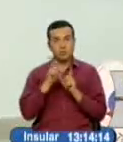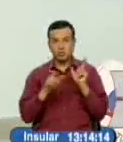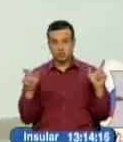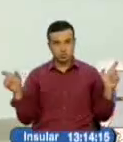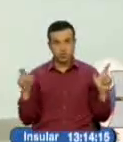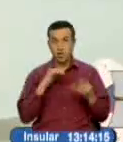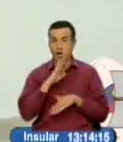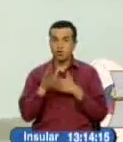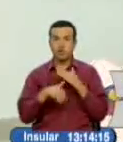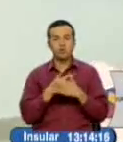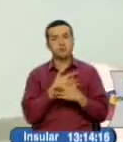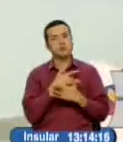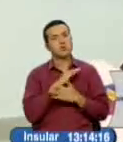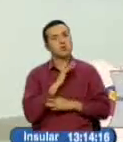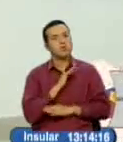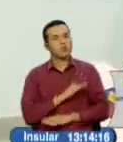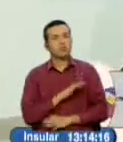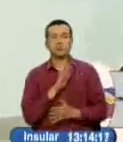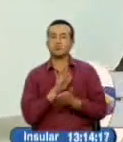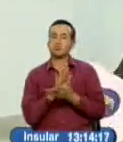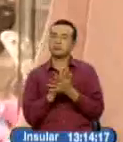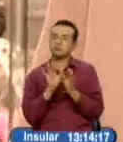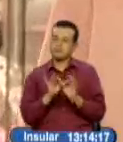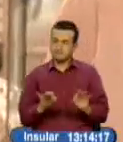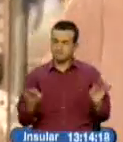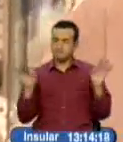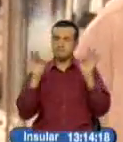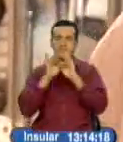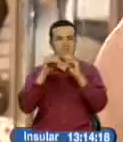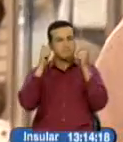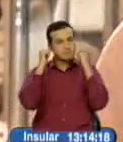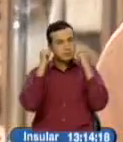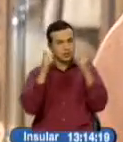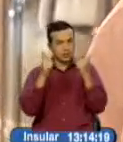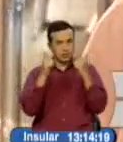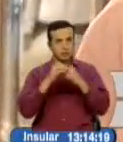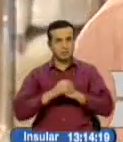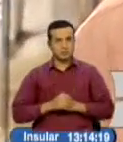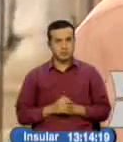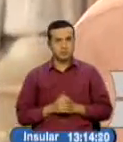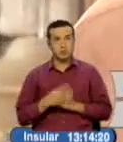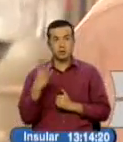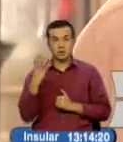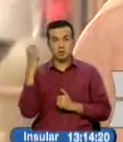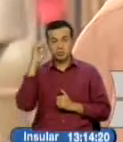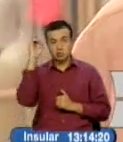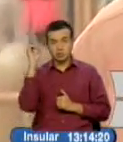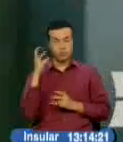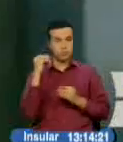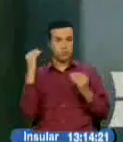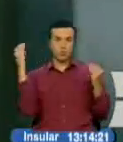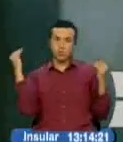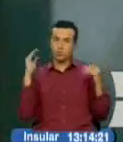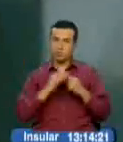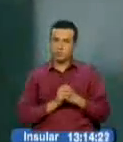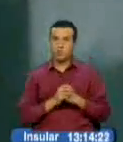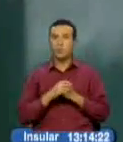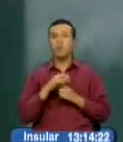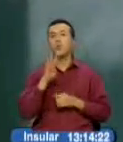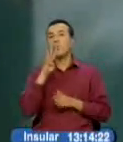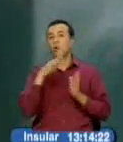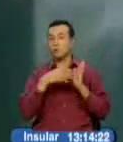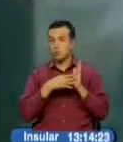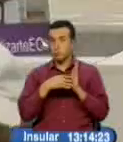para la ciudadanía en general, es muy importantísimo. Está bien porque 14% es demasiado. Son cerca de